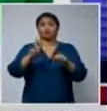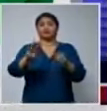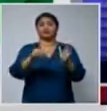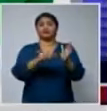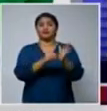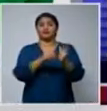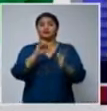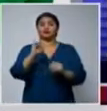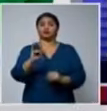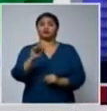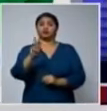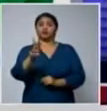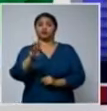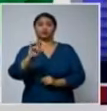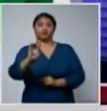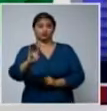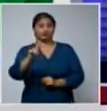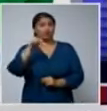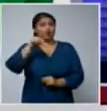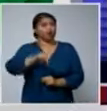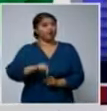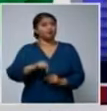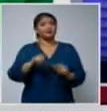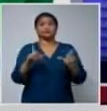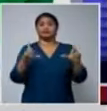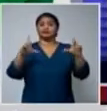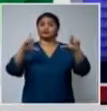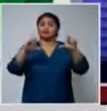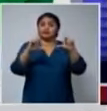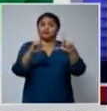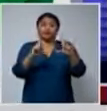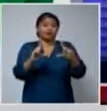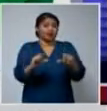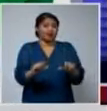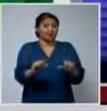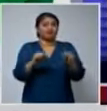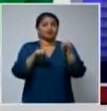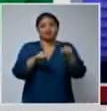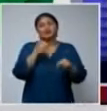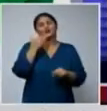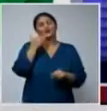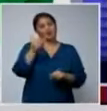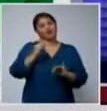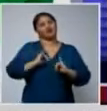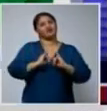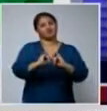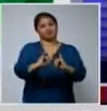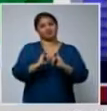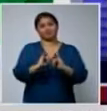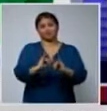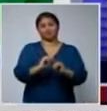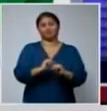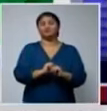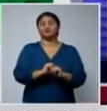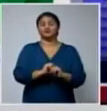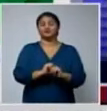Pues es resultado del número de pacientes que se recuperan una vez ingresados.